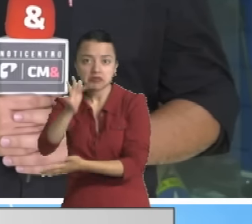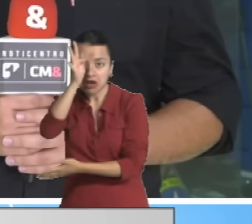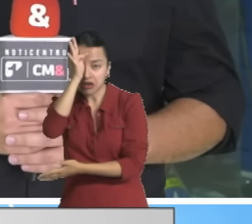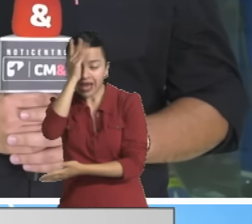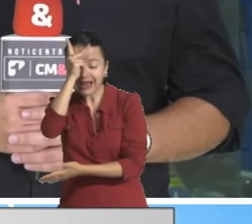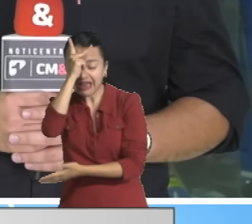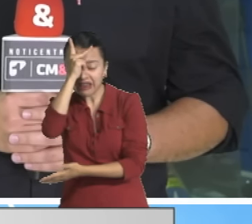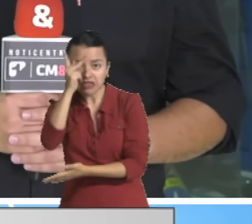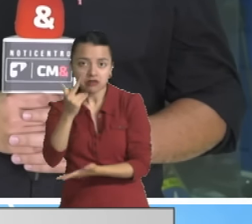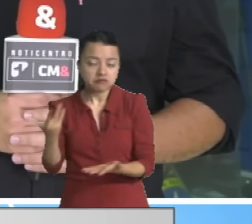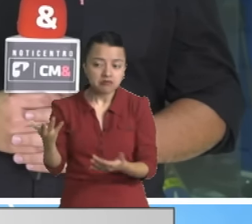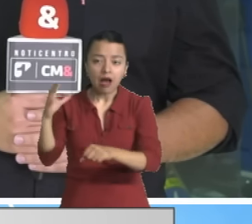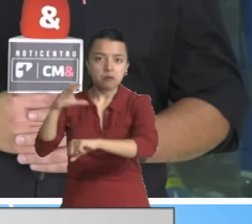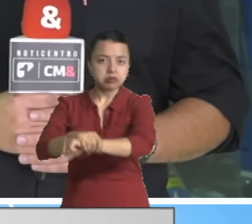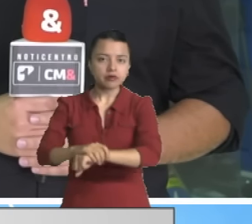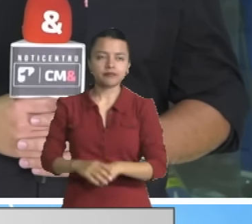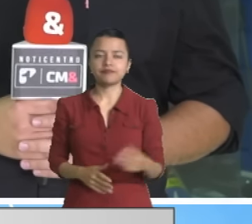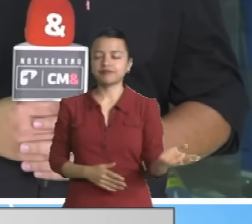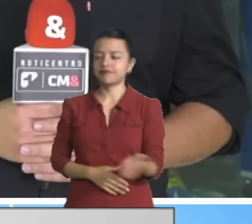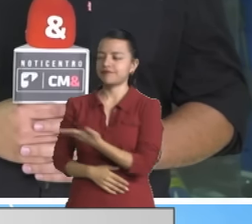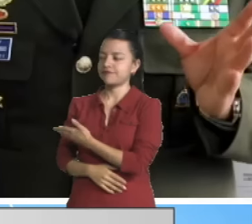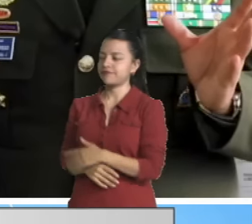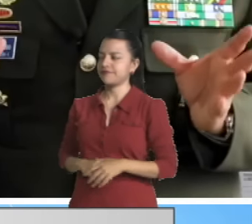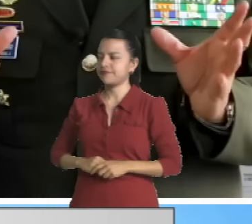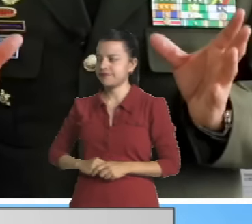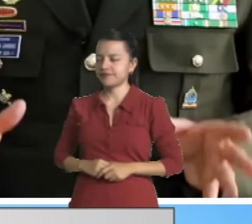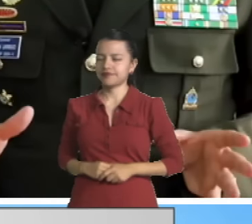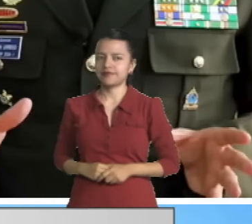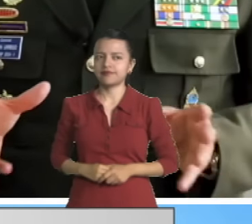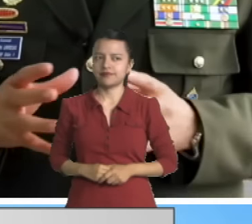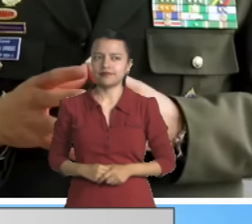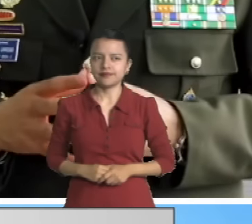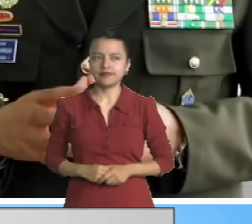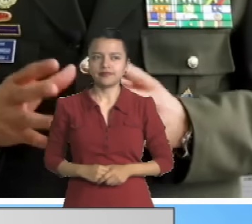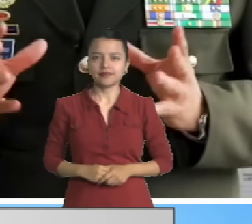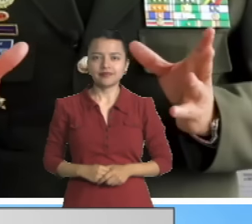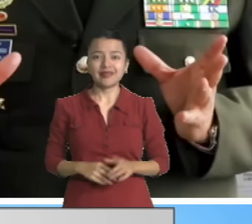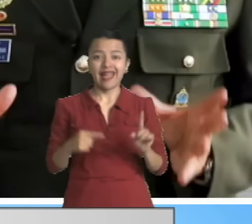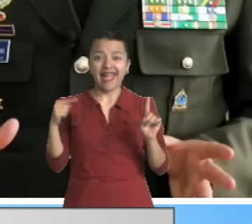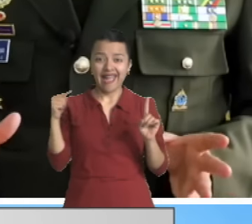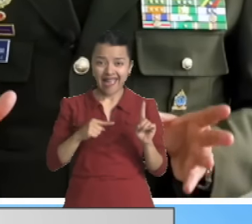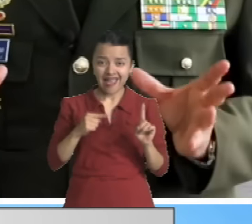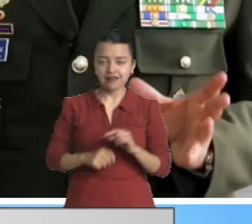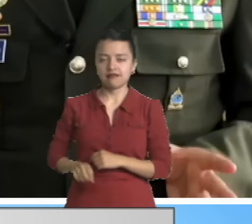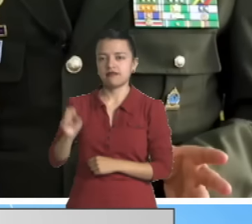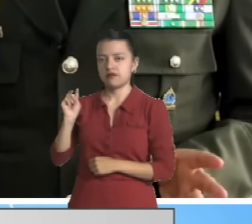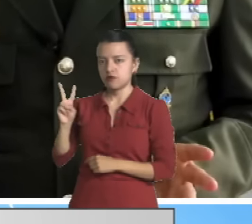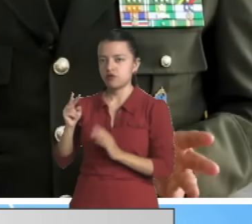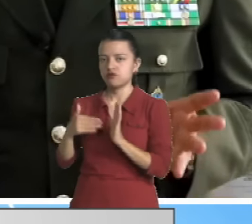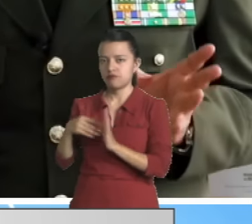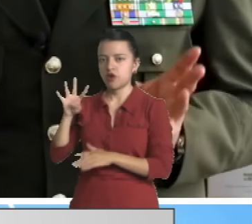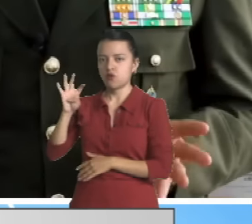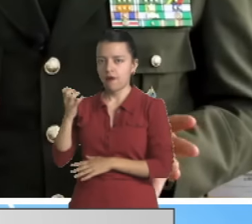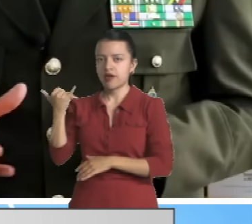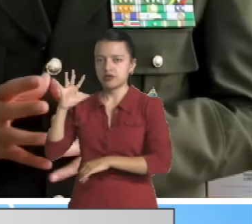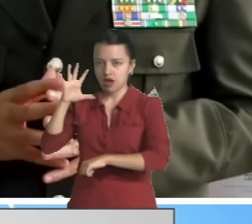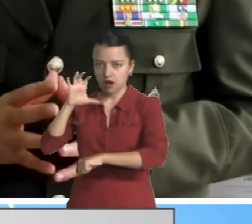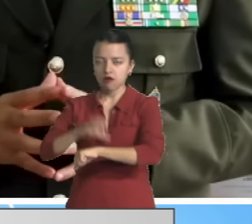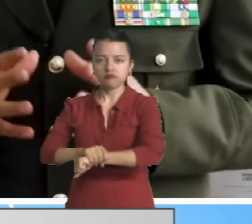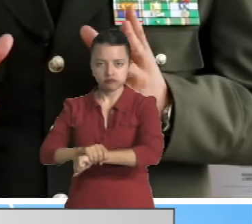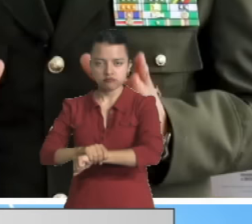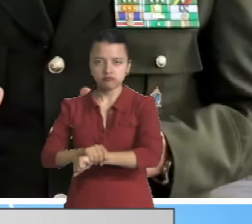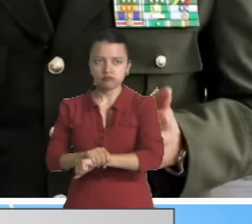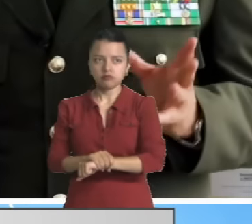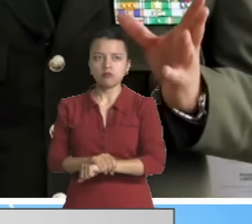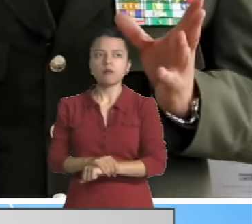el director de la DGINE Interpol, coronel Edwin Urrego. Alias El Flaco, en el año 2009 fue capturado por el homicidio